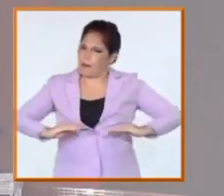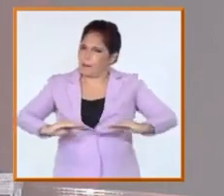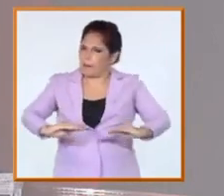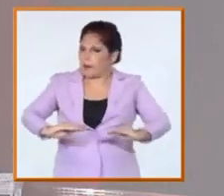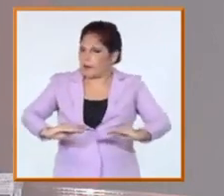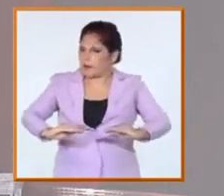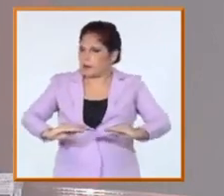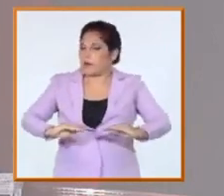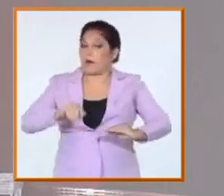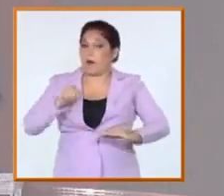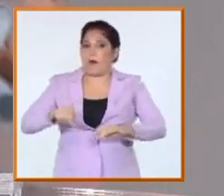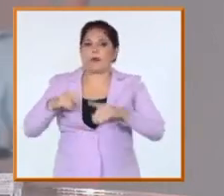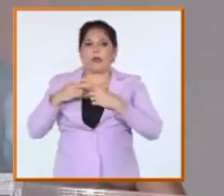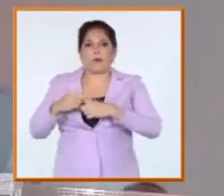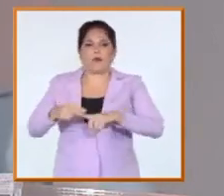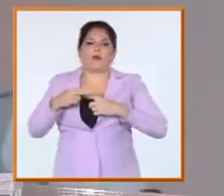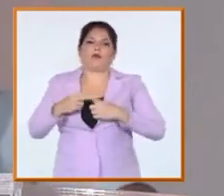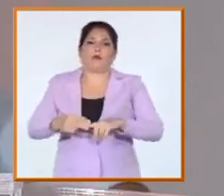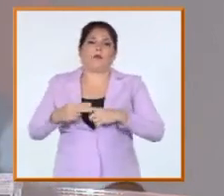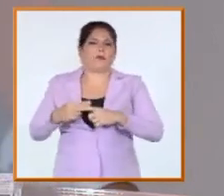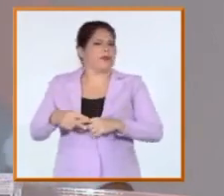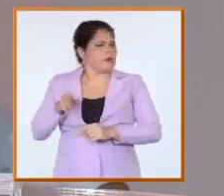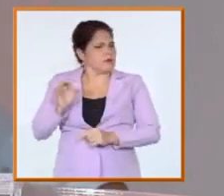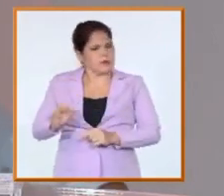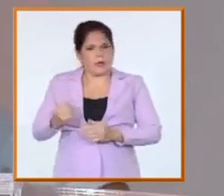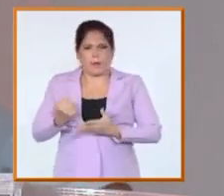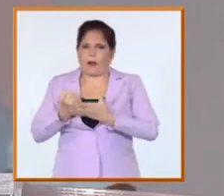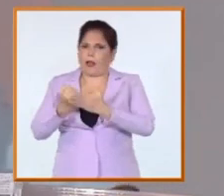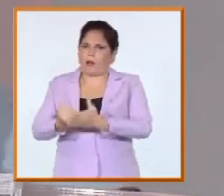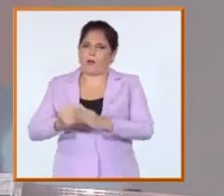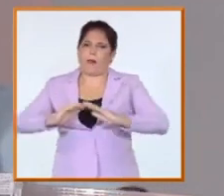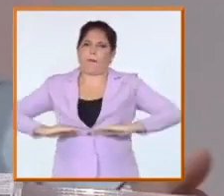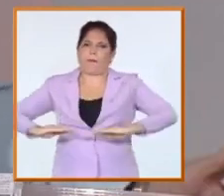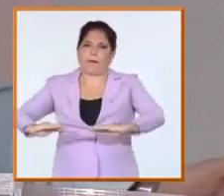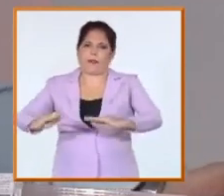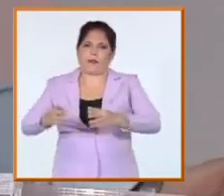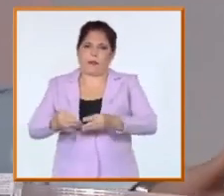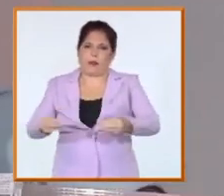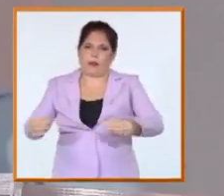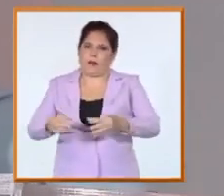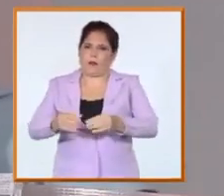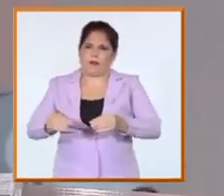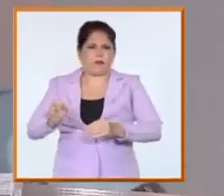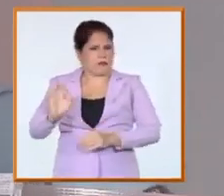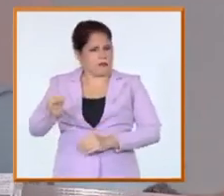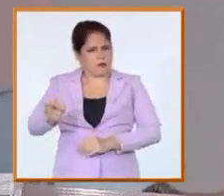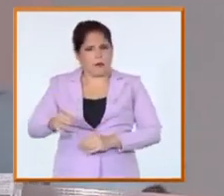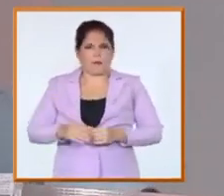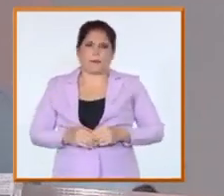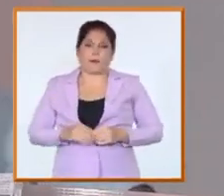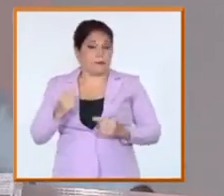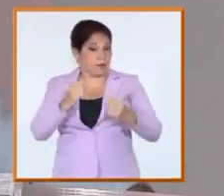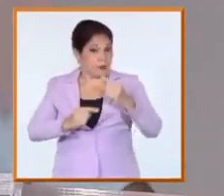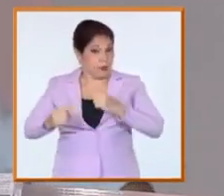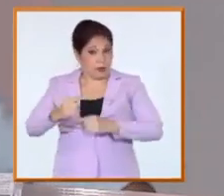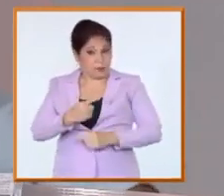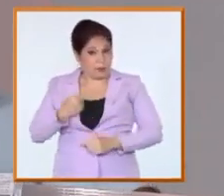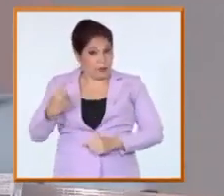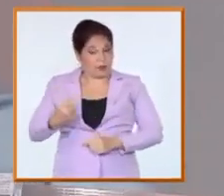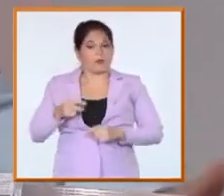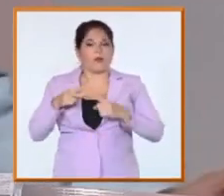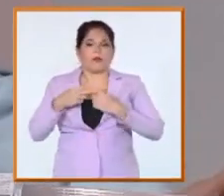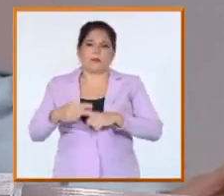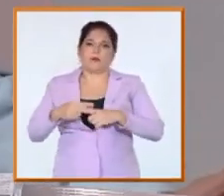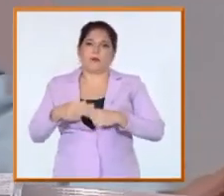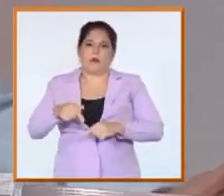tierra pero la facilidad es para resolver los pisos de tierra siempre se se se o sea están y la prioridad también en esa